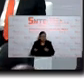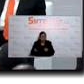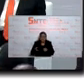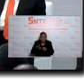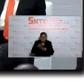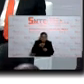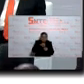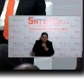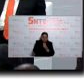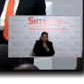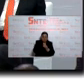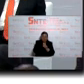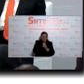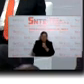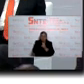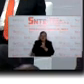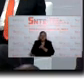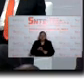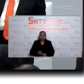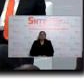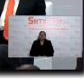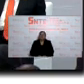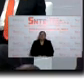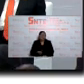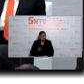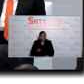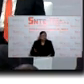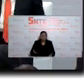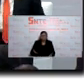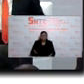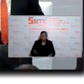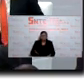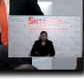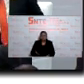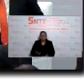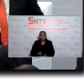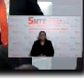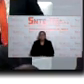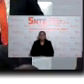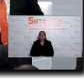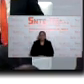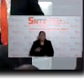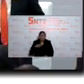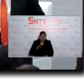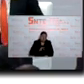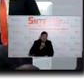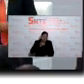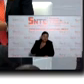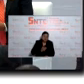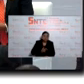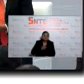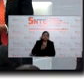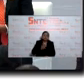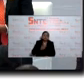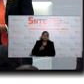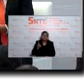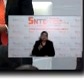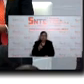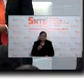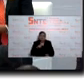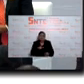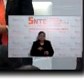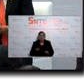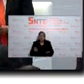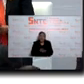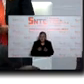se influencian unos con otros. Entonces, quería proponerles, dado que las emociones están, que ha sido como la gran